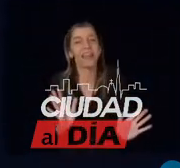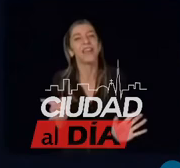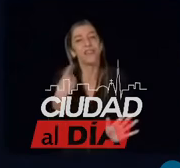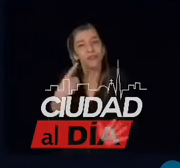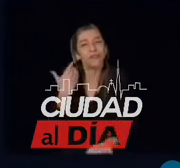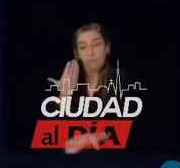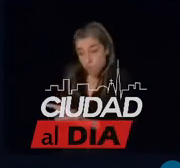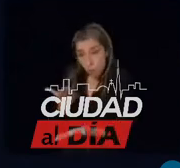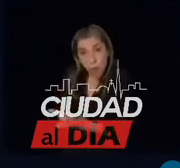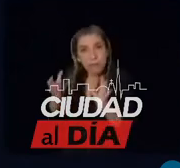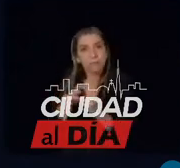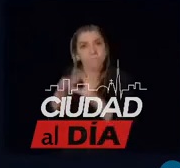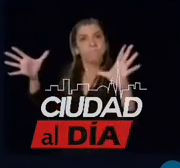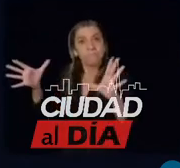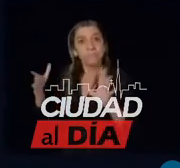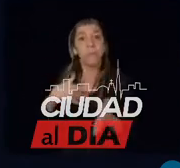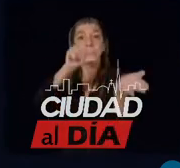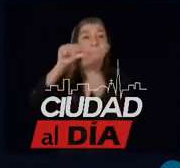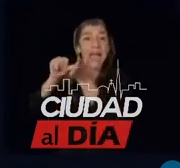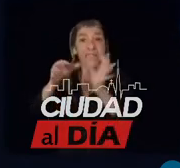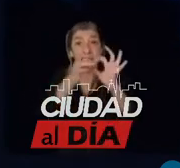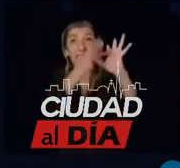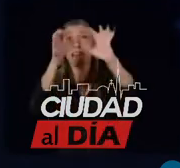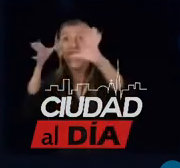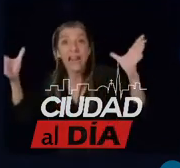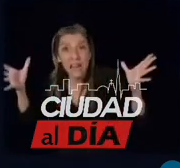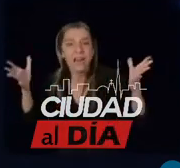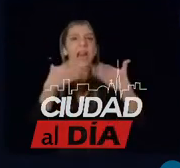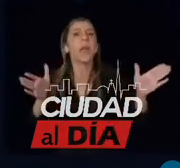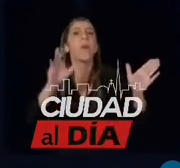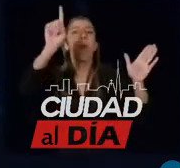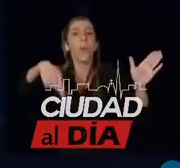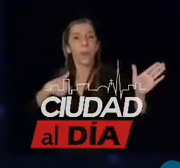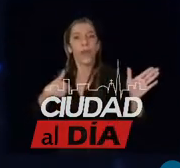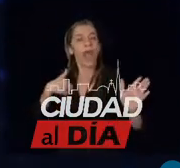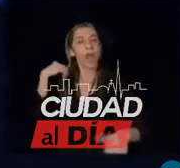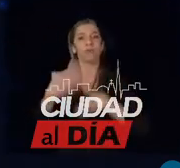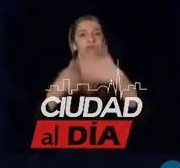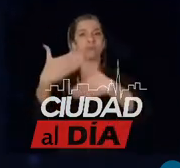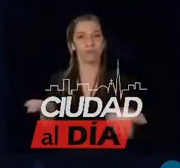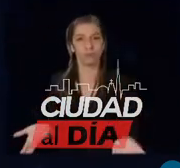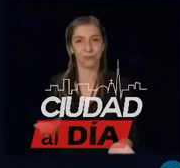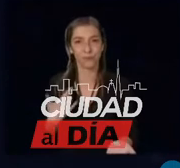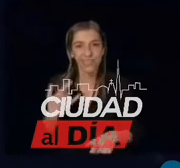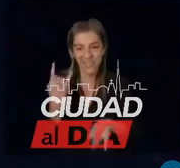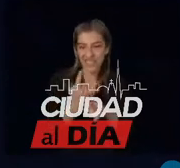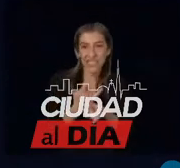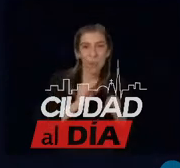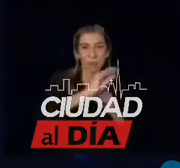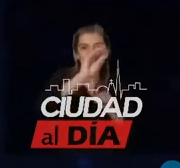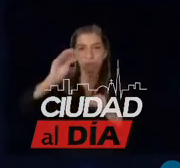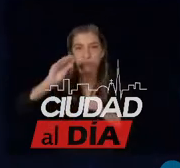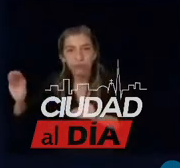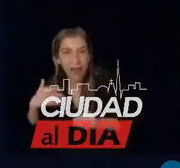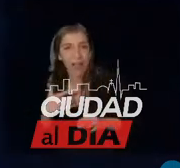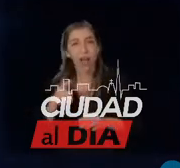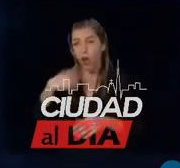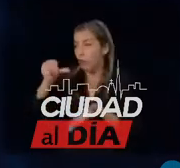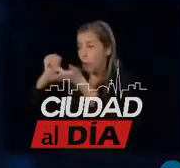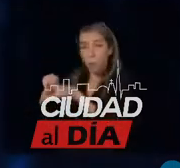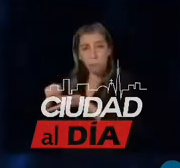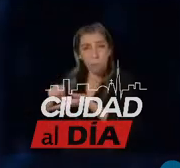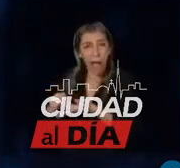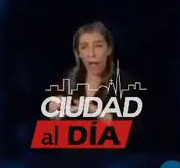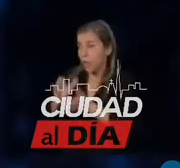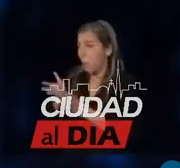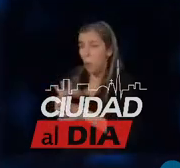más libres son ocho veces más ricos que los reprimidos el decir más bajo es la distribución está once veces mejor que su padre en el reprimido hay 25